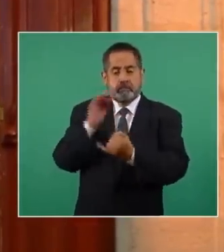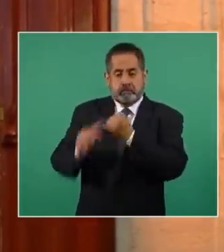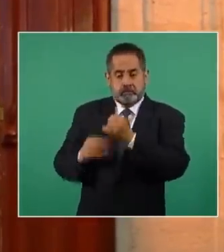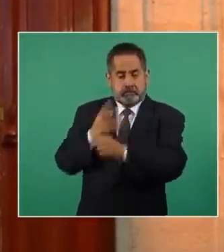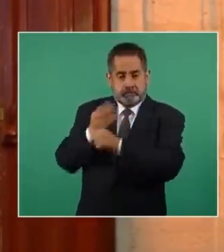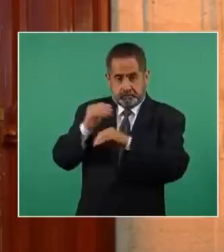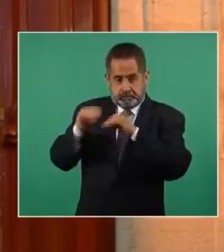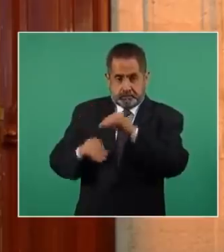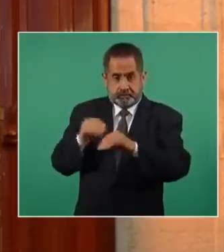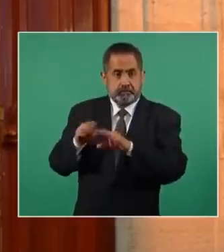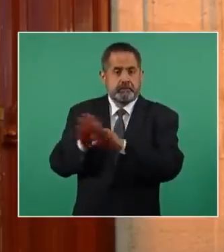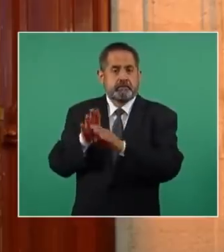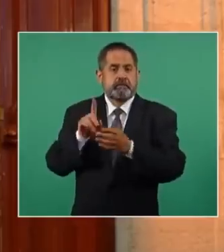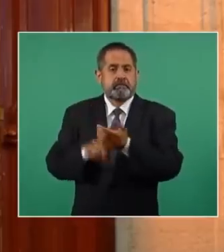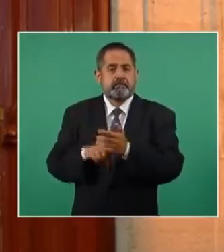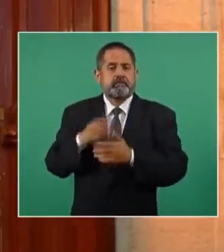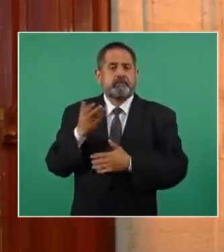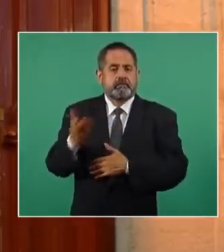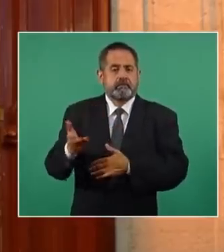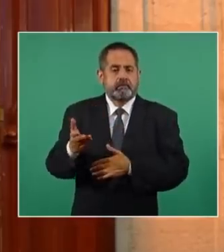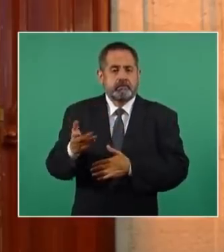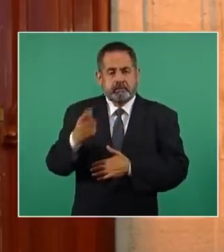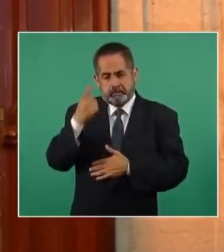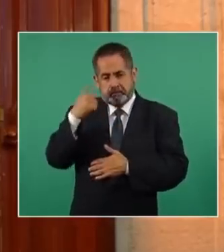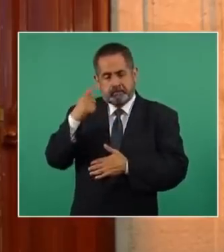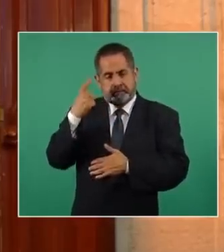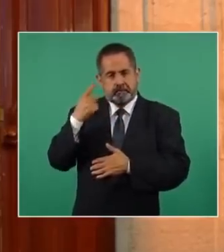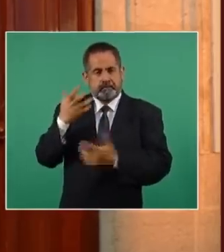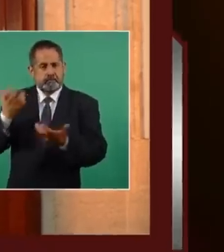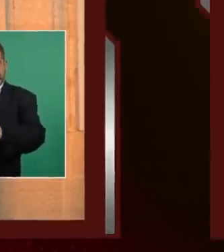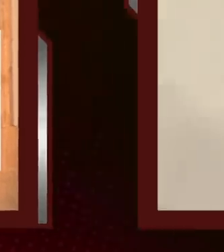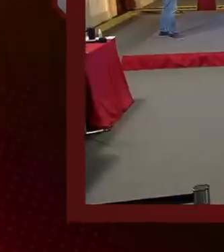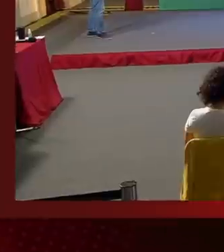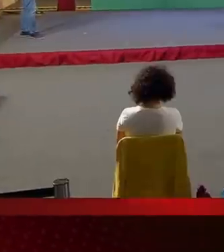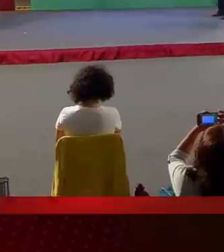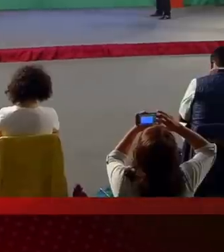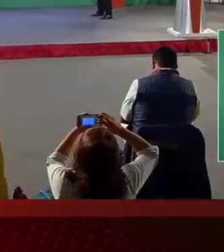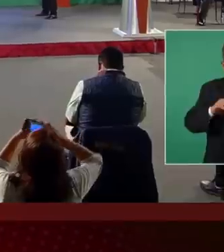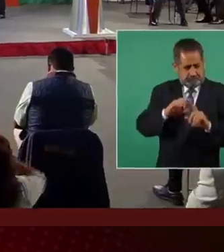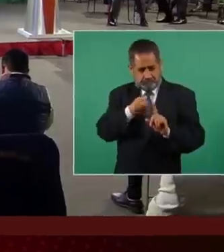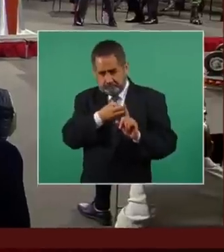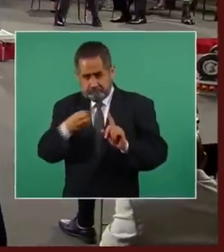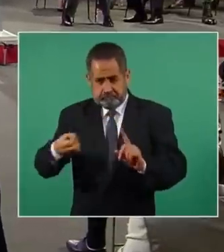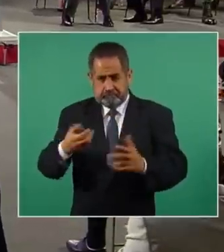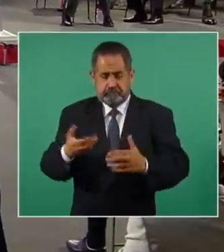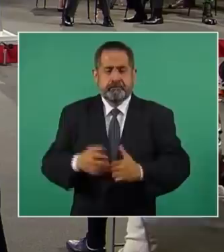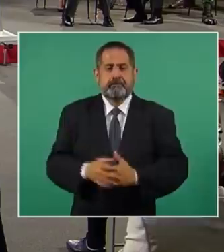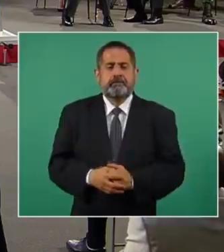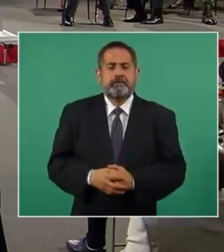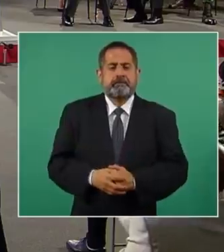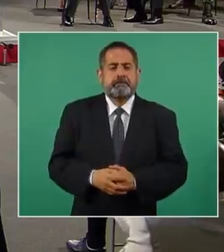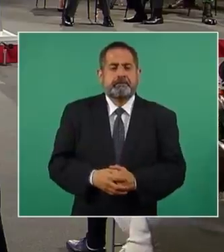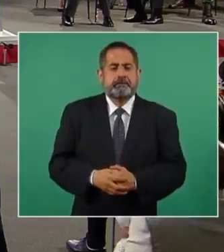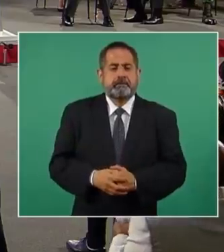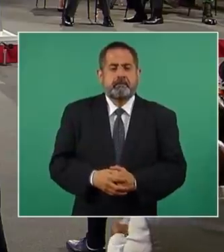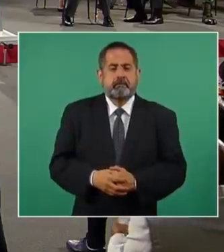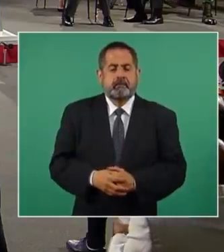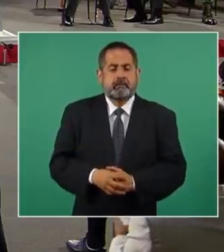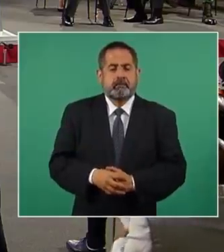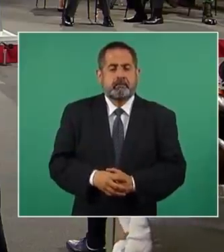parte donde está la construcción, que son la creación, construcción de talleres y coches. Mostraron su interés